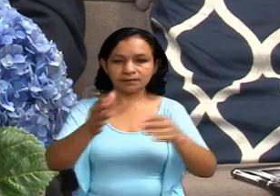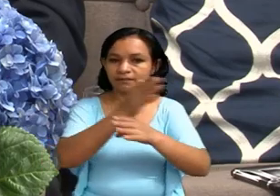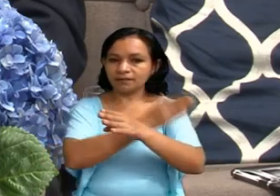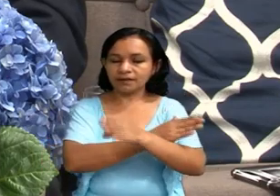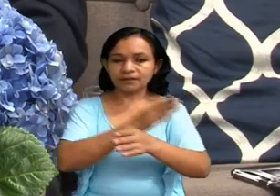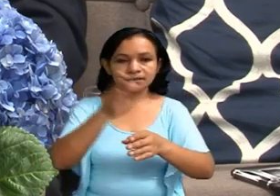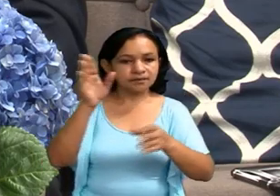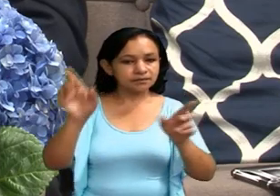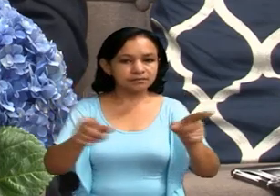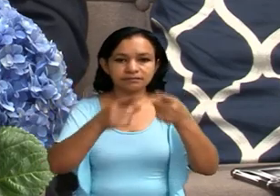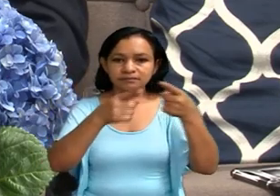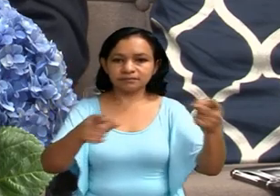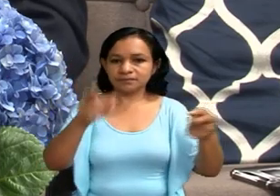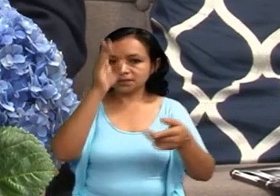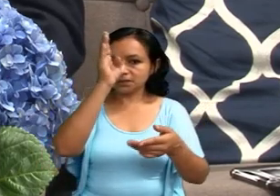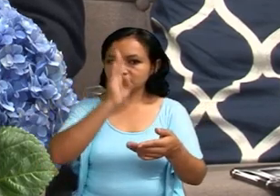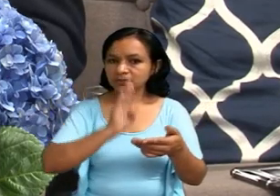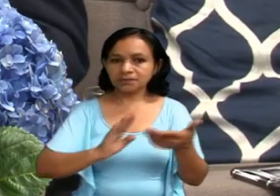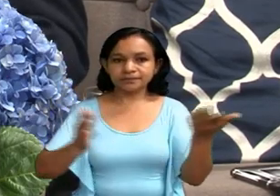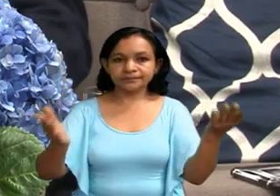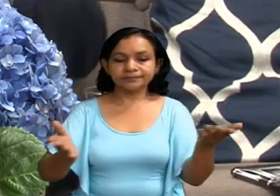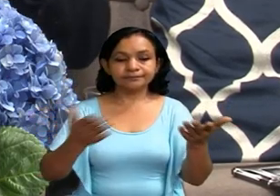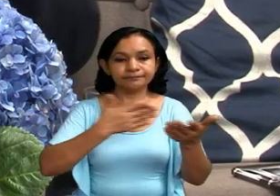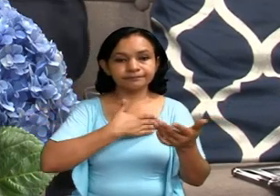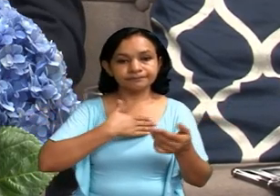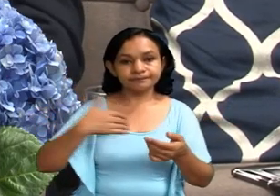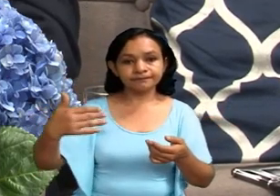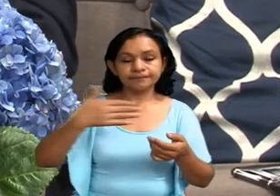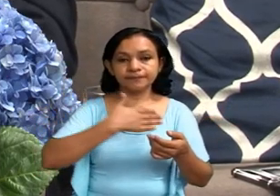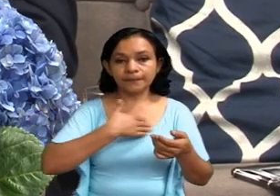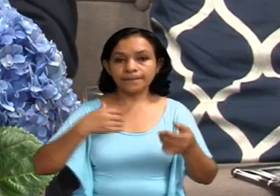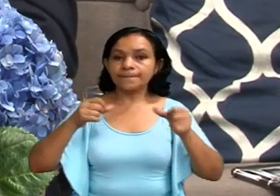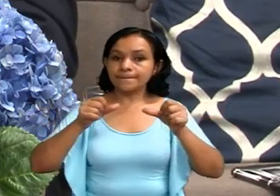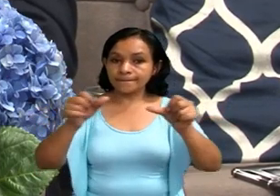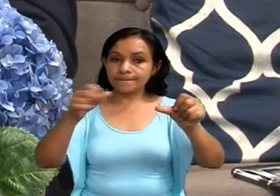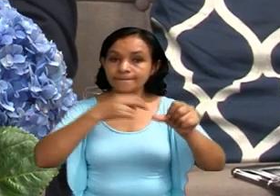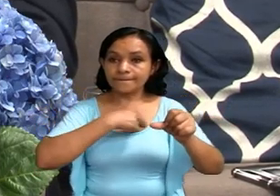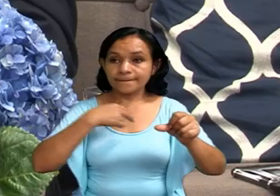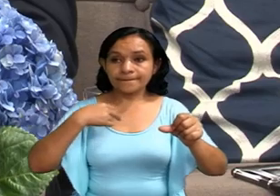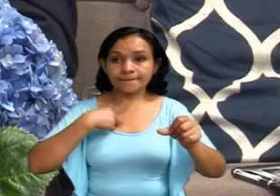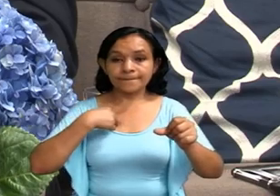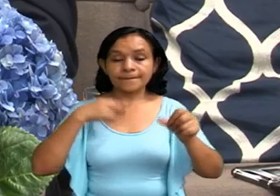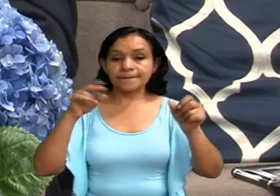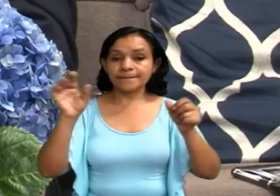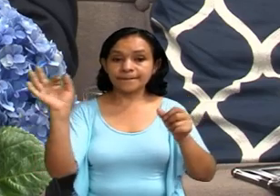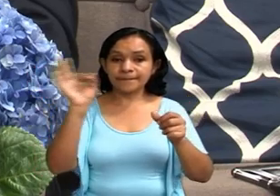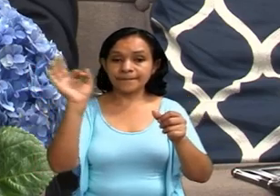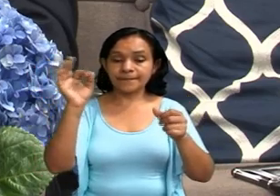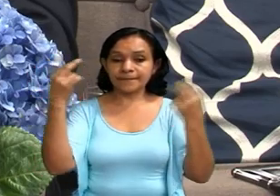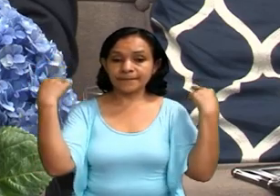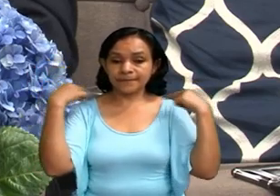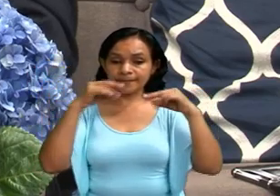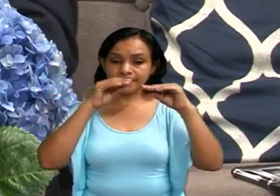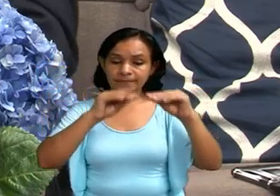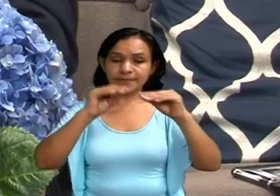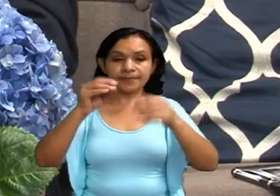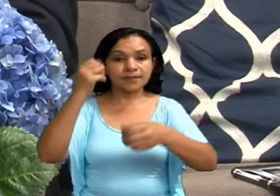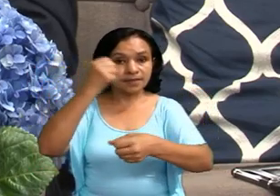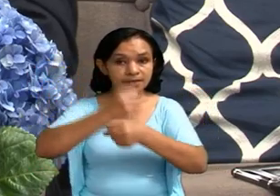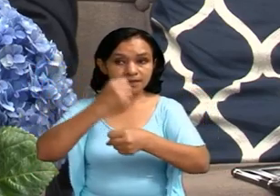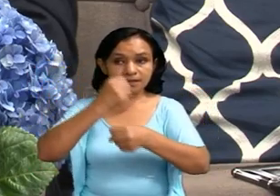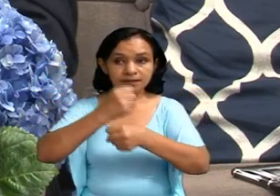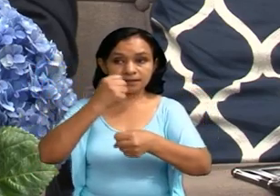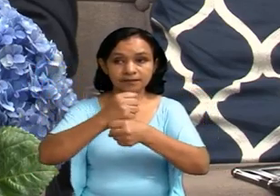musicales. Entonces tenemos que ir mejorando, estamos creando una base metodológica, vamos a trabajar también en